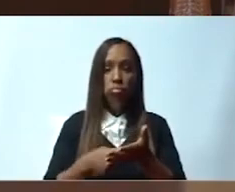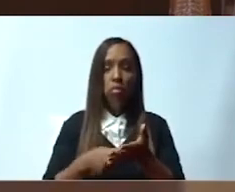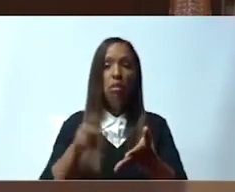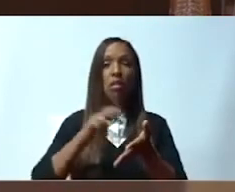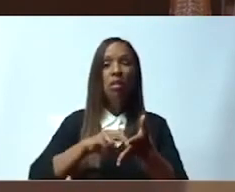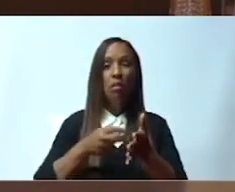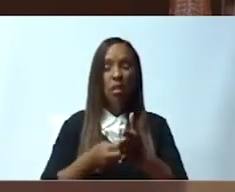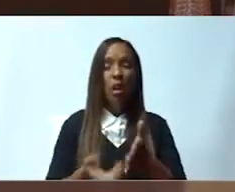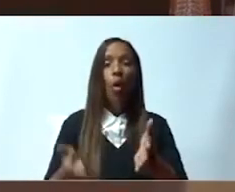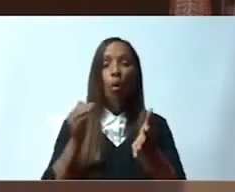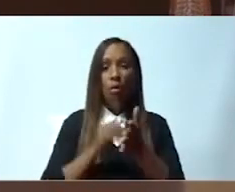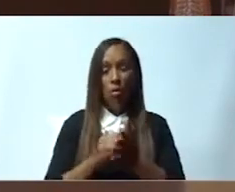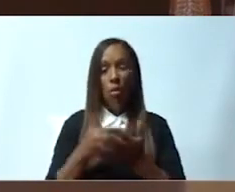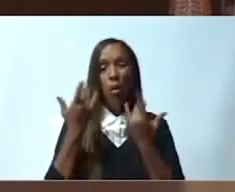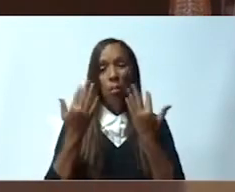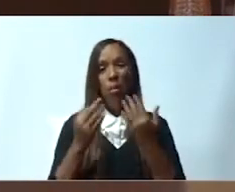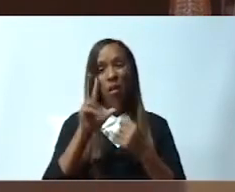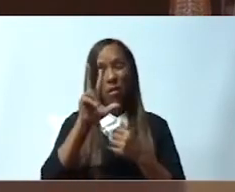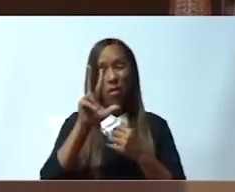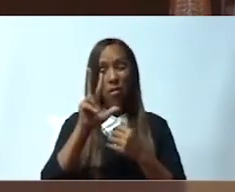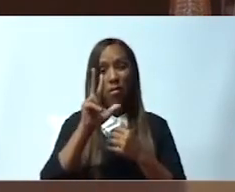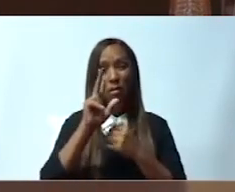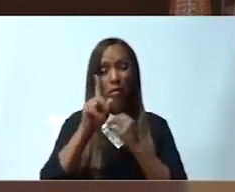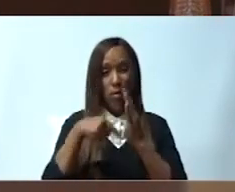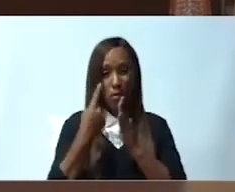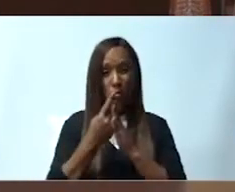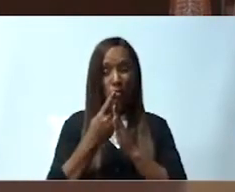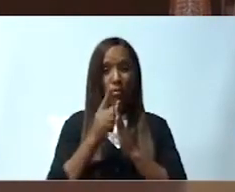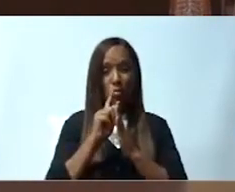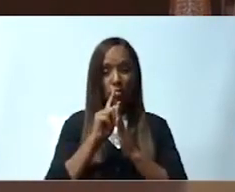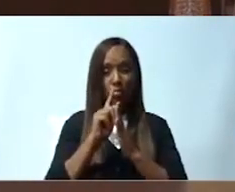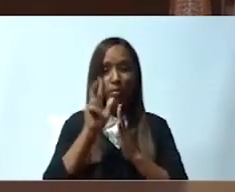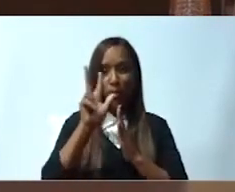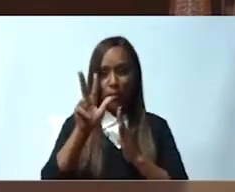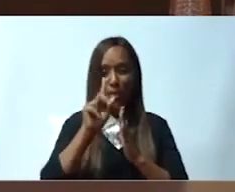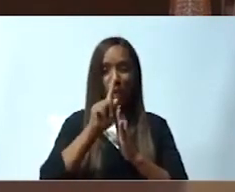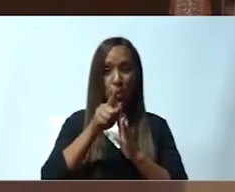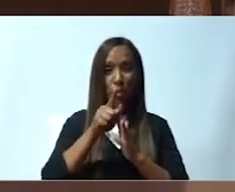no es validada por el quórum de los votantes.